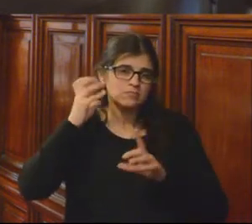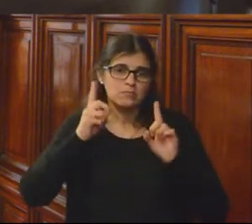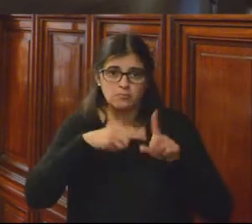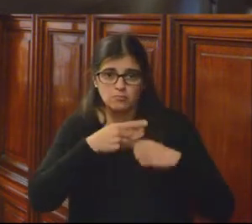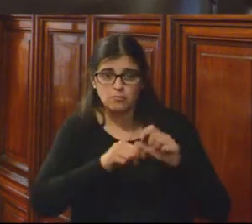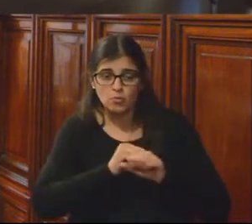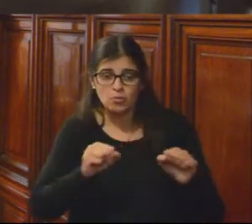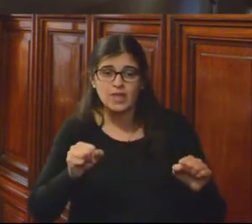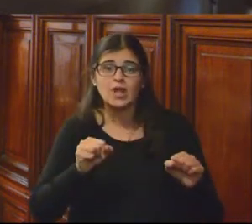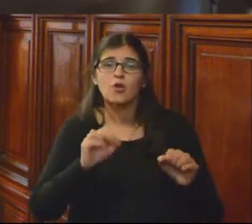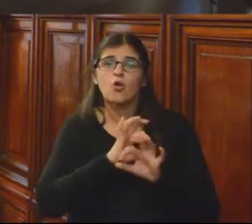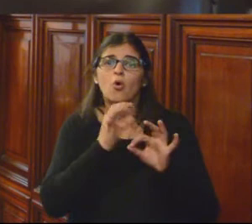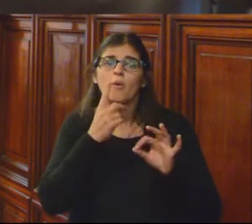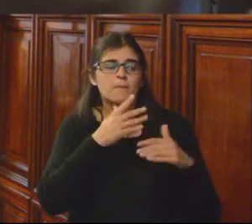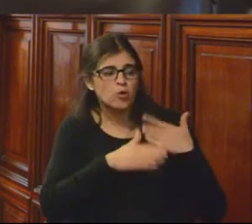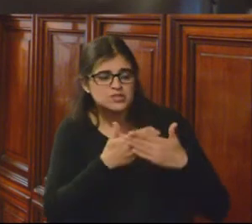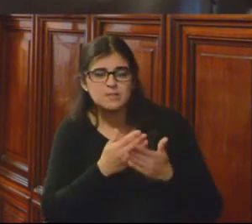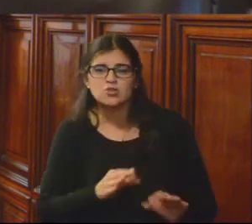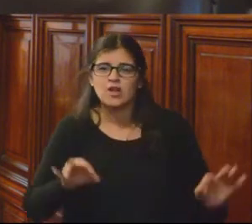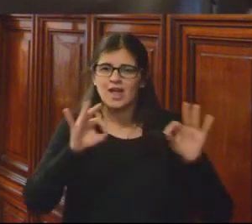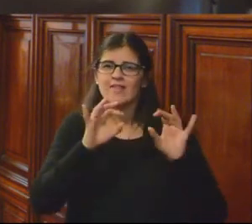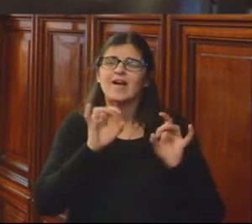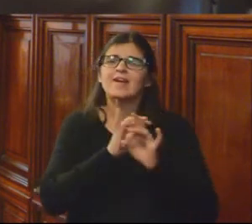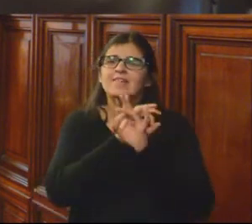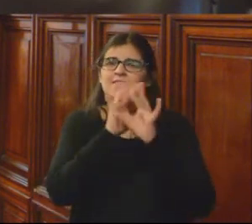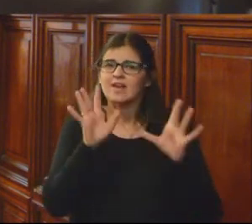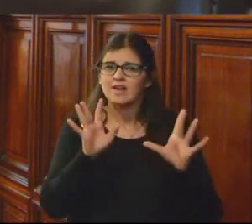revocaron y se le dieron sin un procedimiento claro a,